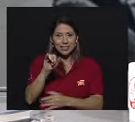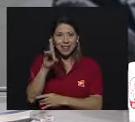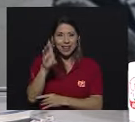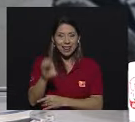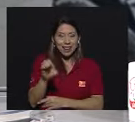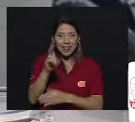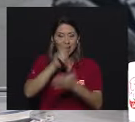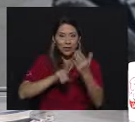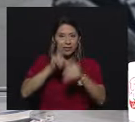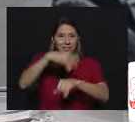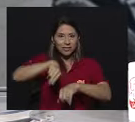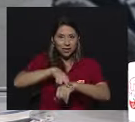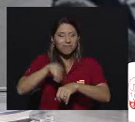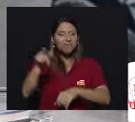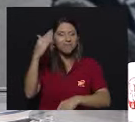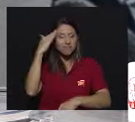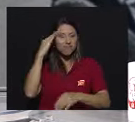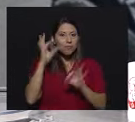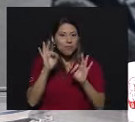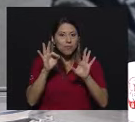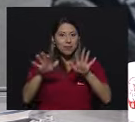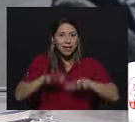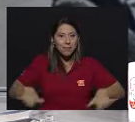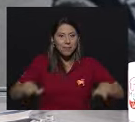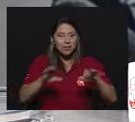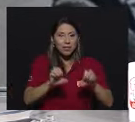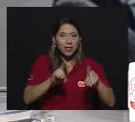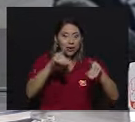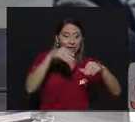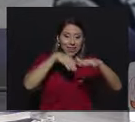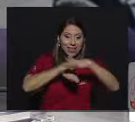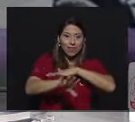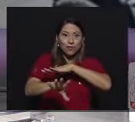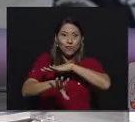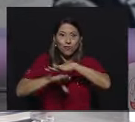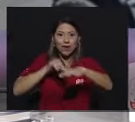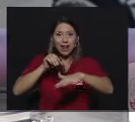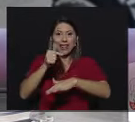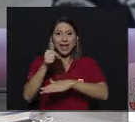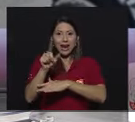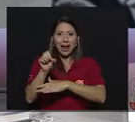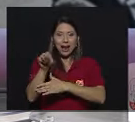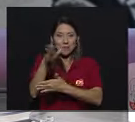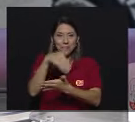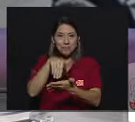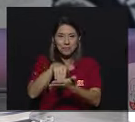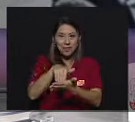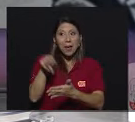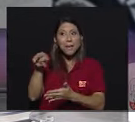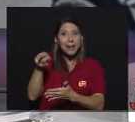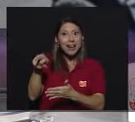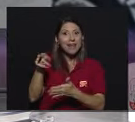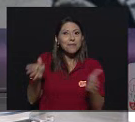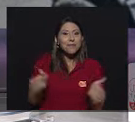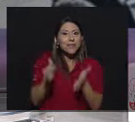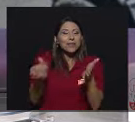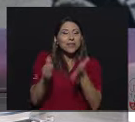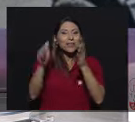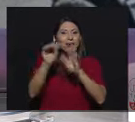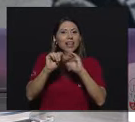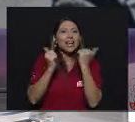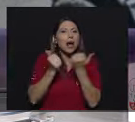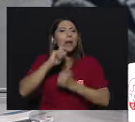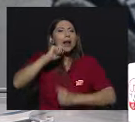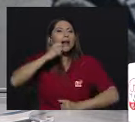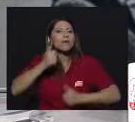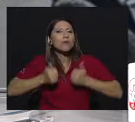CIDE de la Universidad Nacional y conoce muy bien los ambientes pedagógicos dentro y fuera del área metropolitana. Para él la clave de la motivación en el